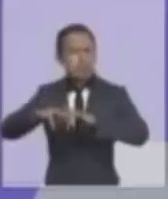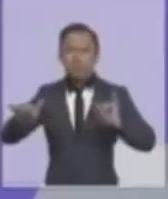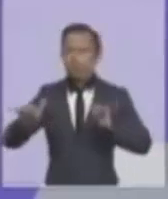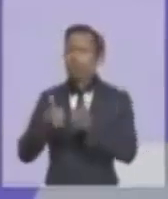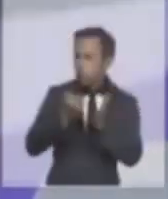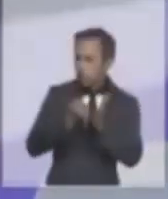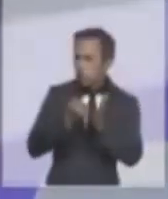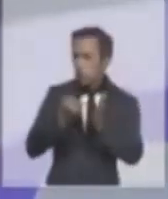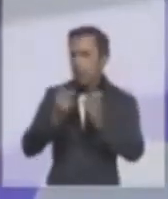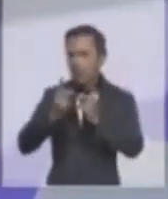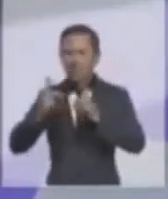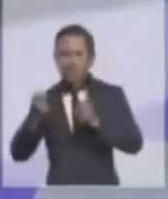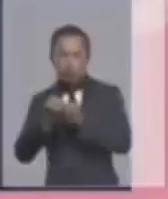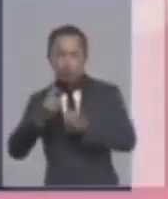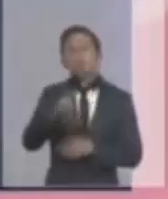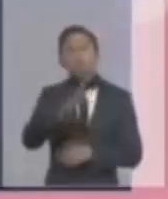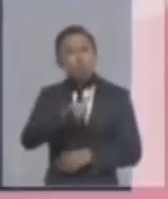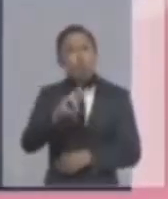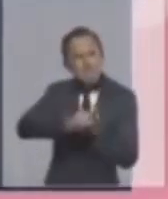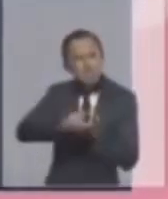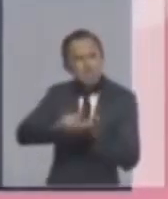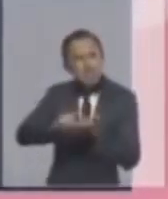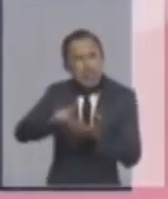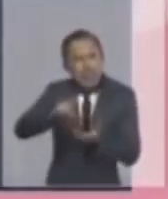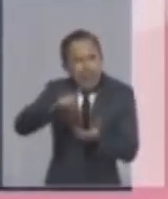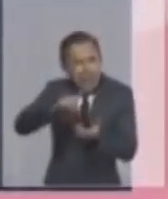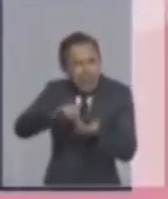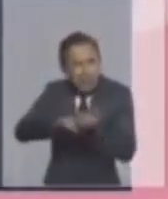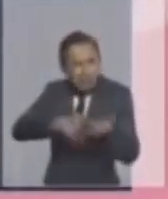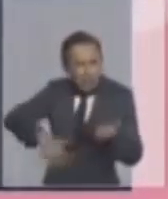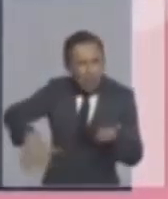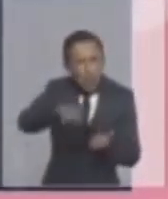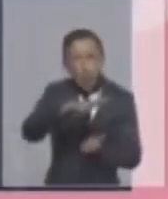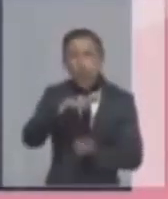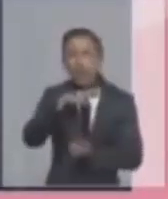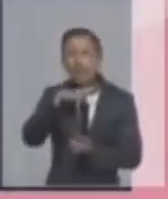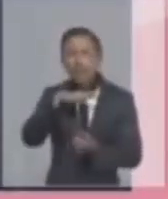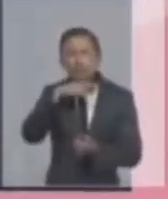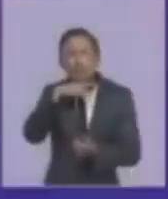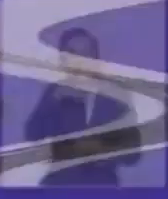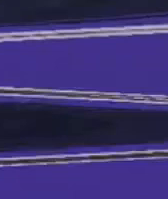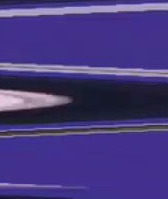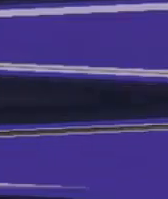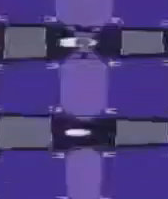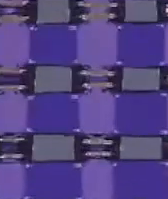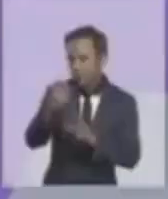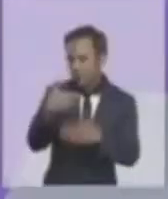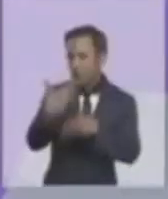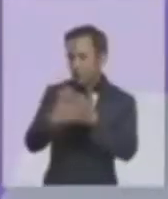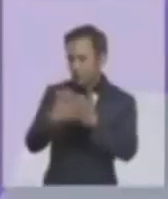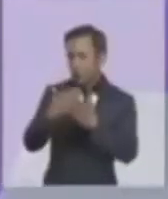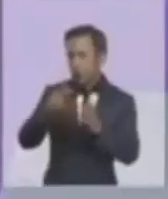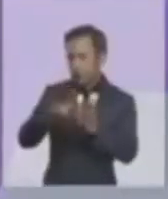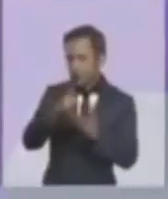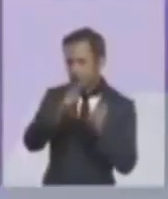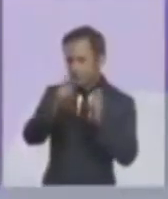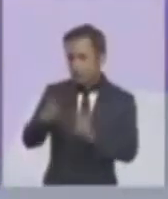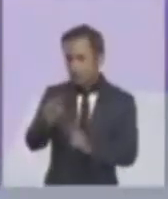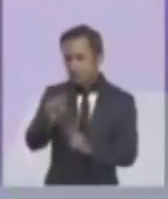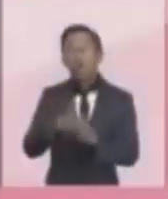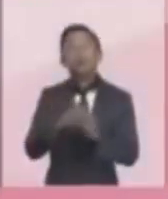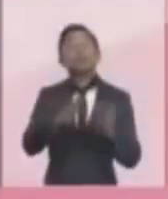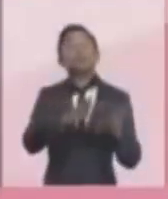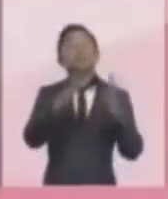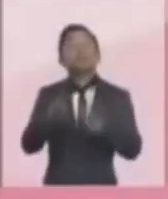Y terminó. Punto, se puede ser un político puto. Ok. Se puede y hay millones de. Ricardo Anaya. Si